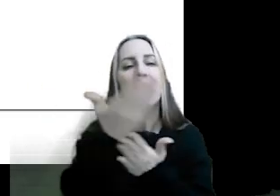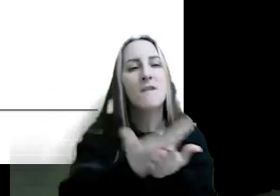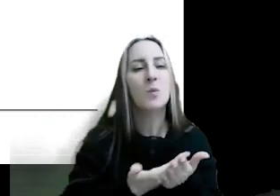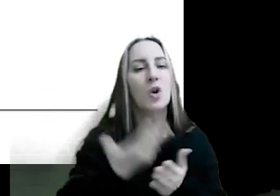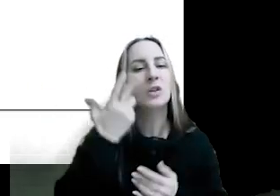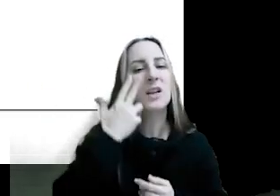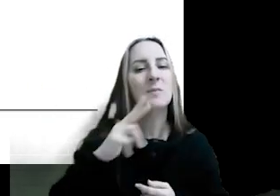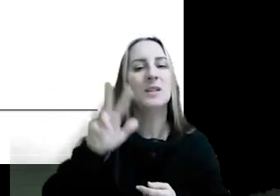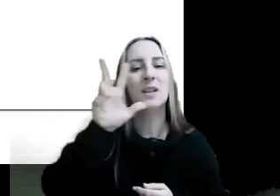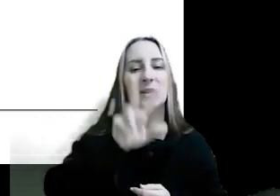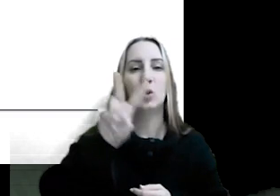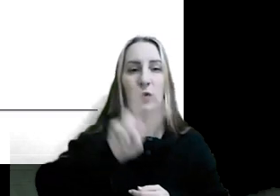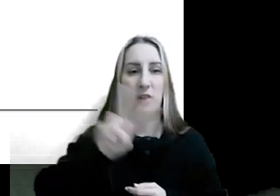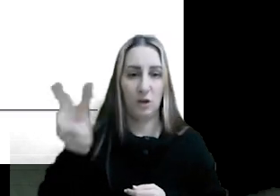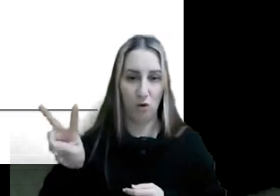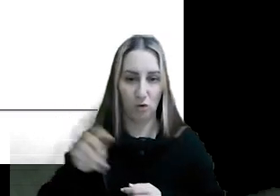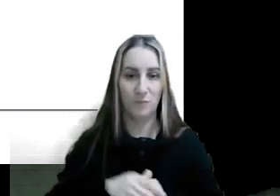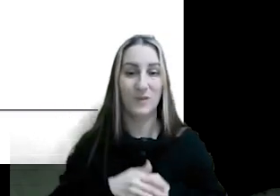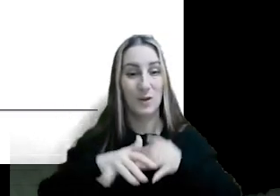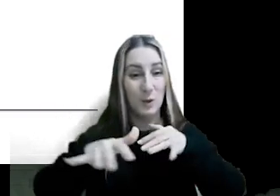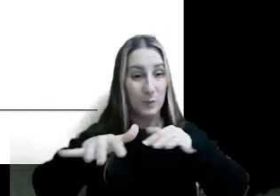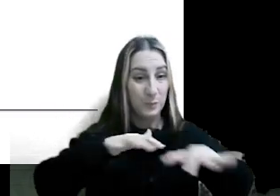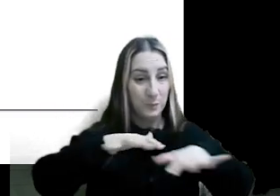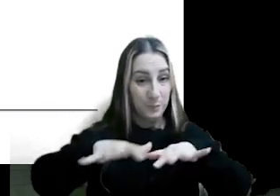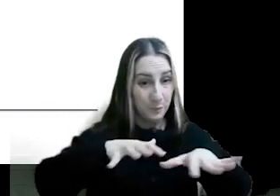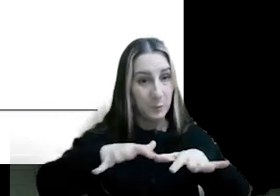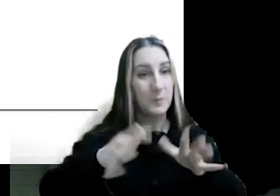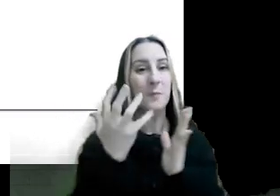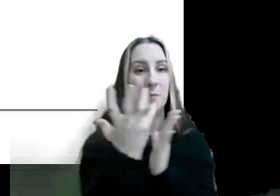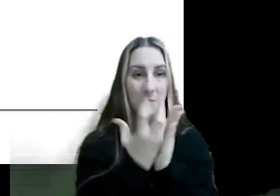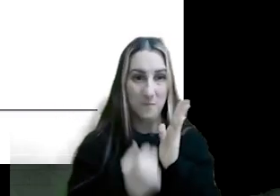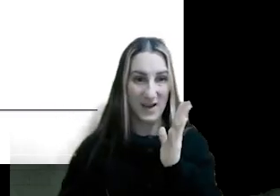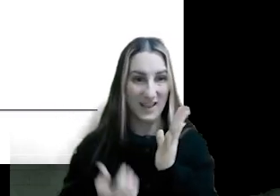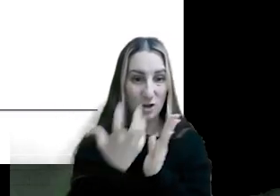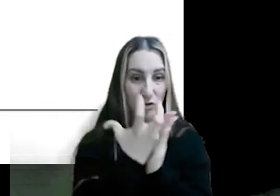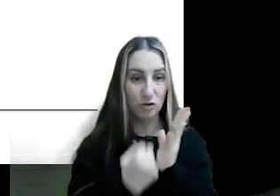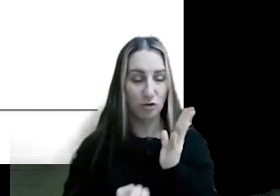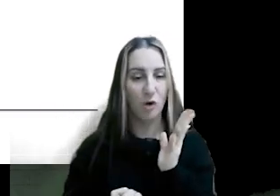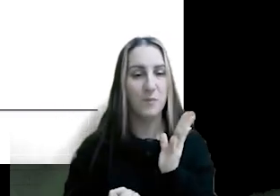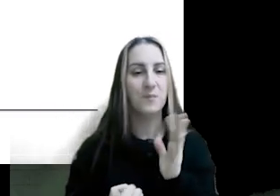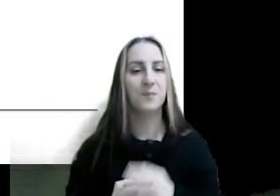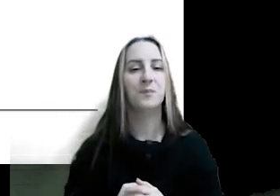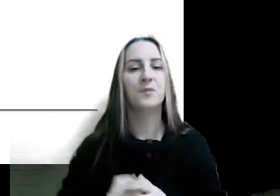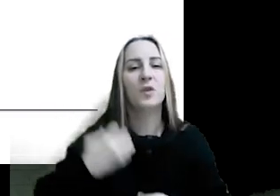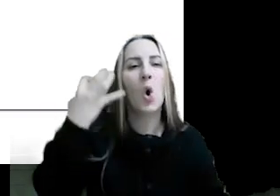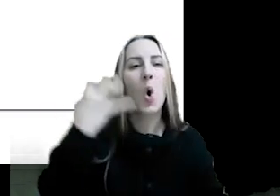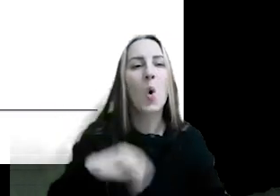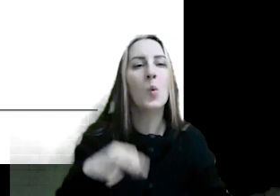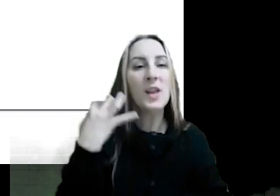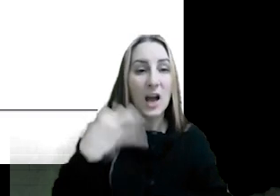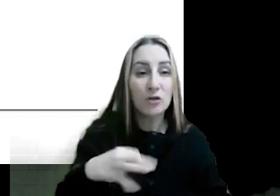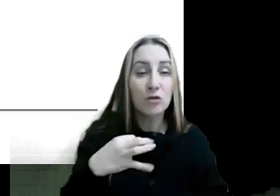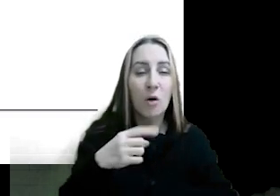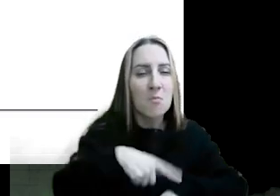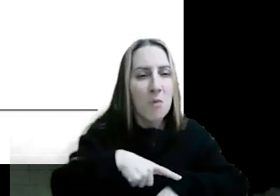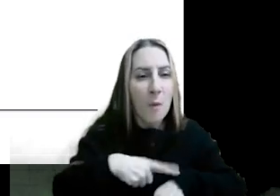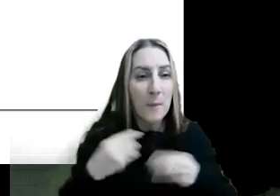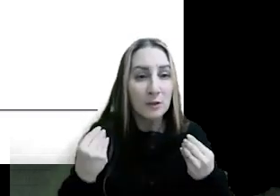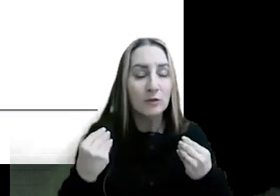3322. Estos movimientos y estas retenciones van a ser obligatorias cuando